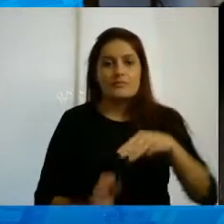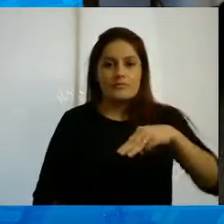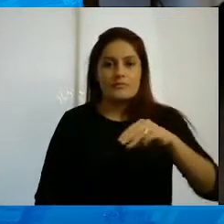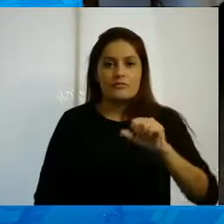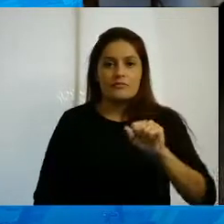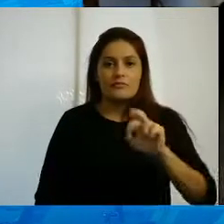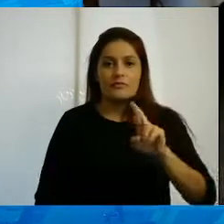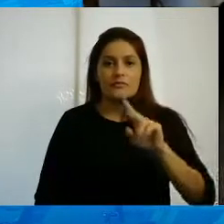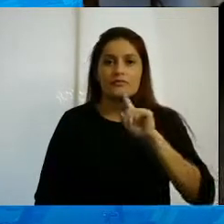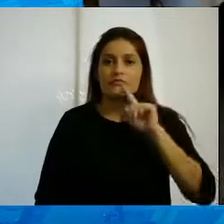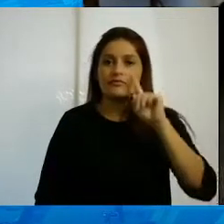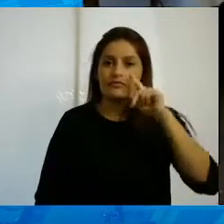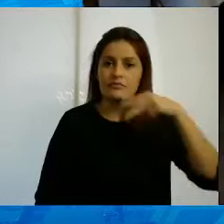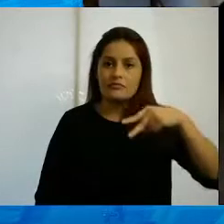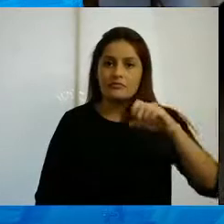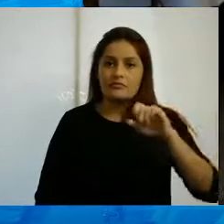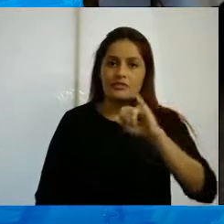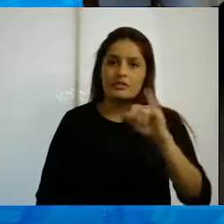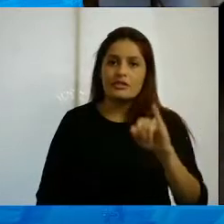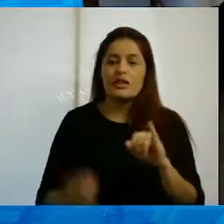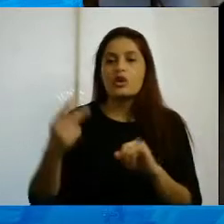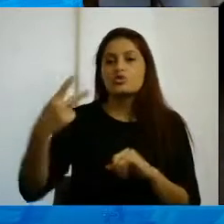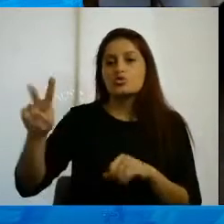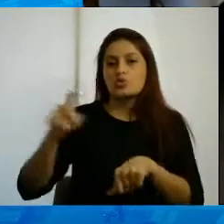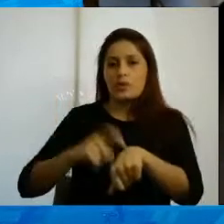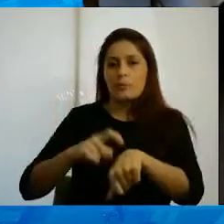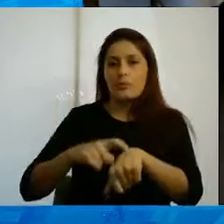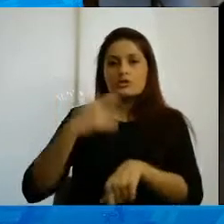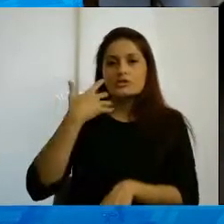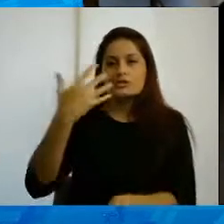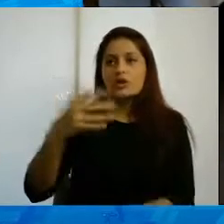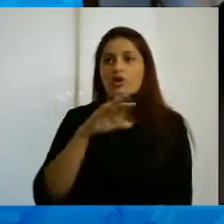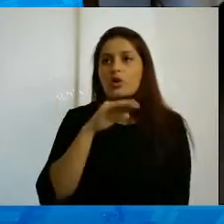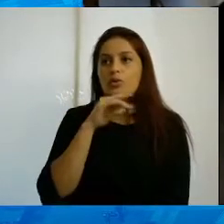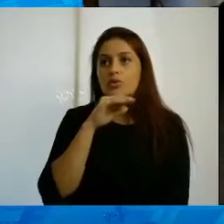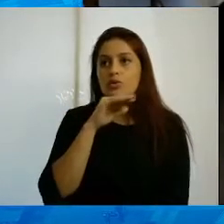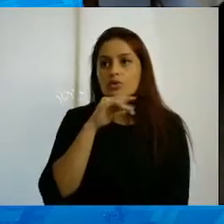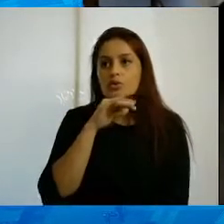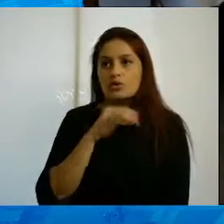que le toca y ya cumplió los 5 minutos, concejal.